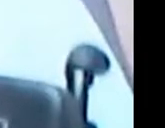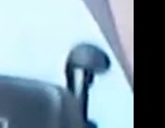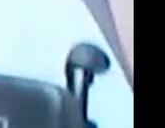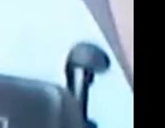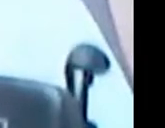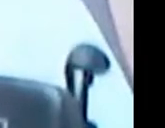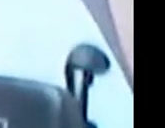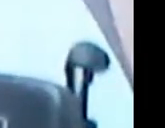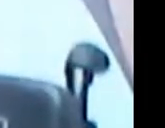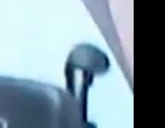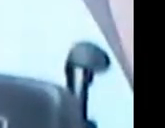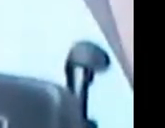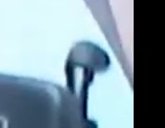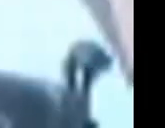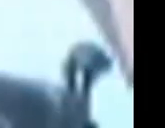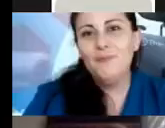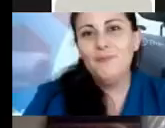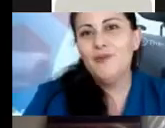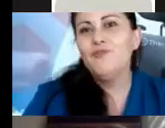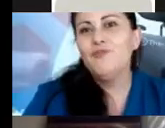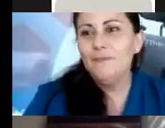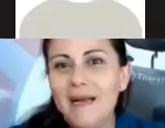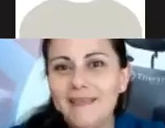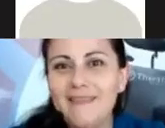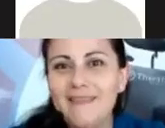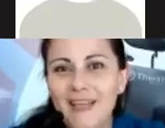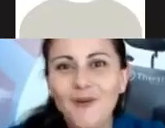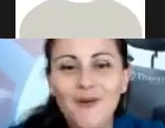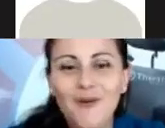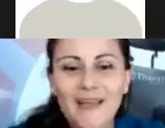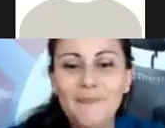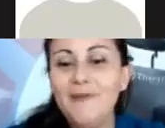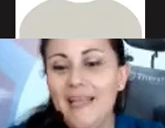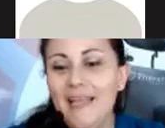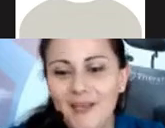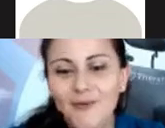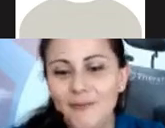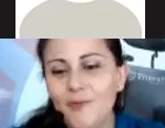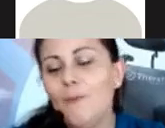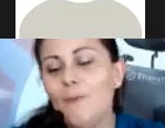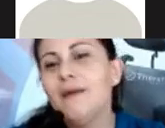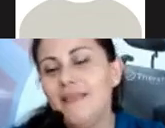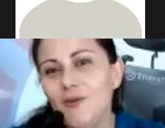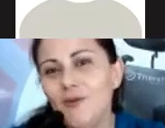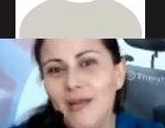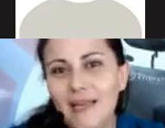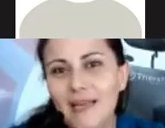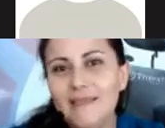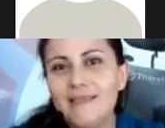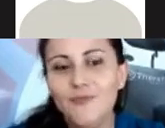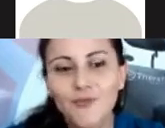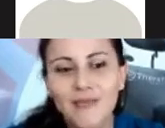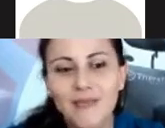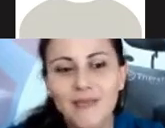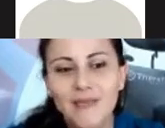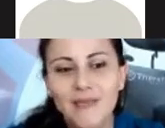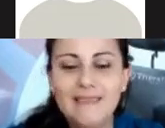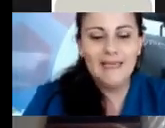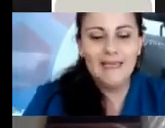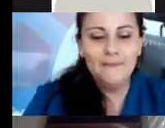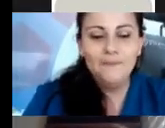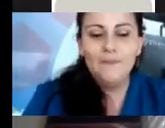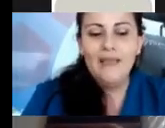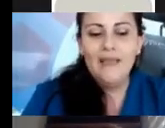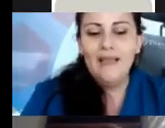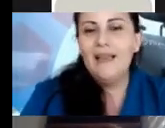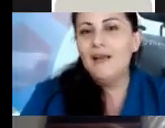contar con Leo nuevamente y bueno, yo de mi parte tengo el privilegio de compartir con él el desarrollo de esta